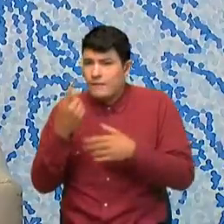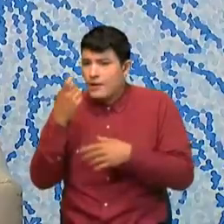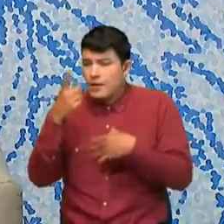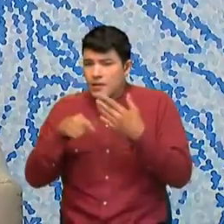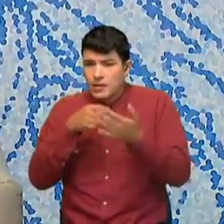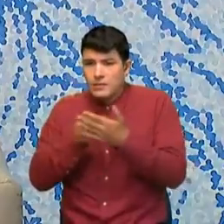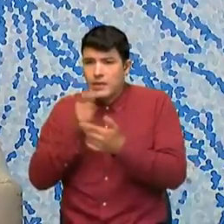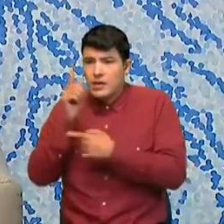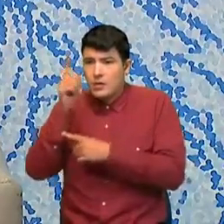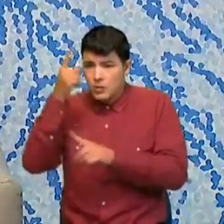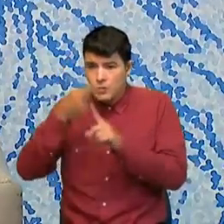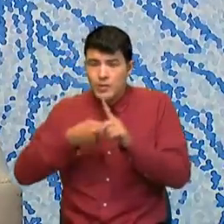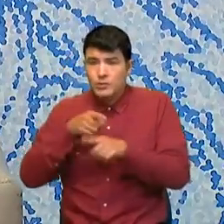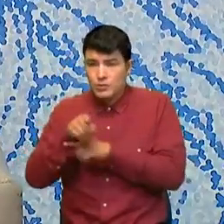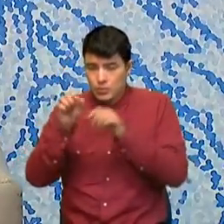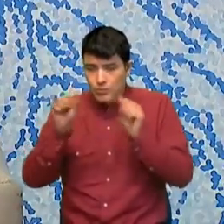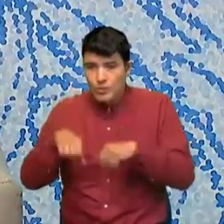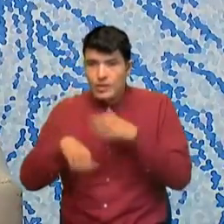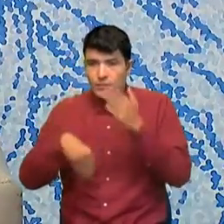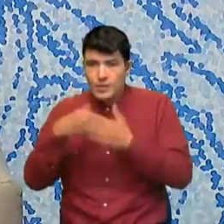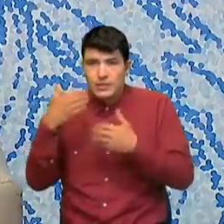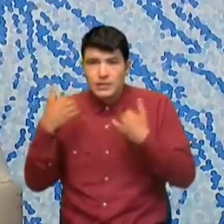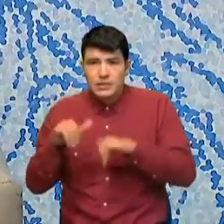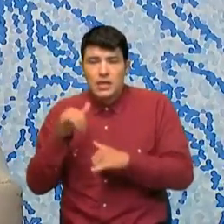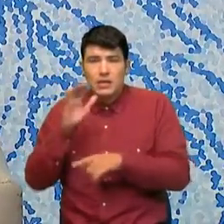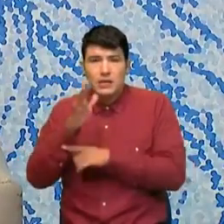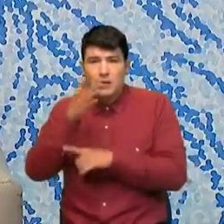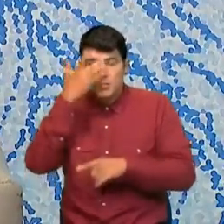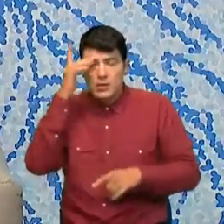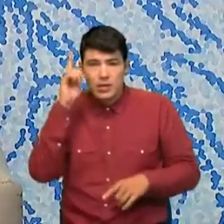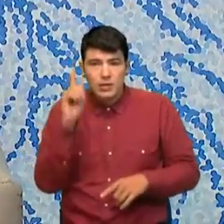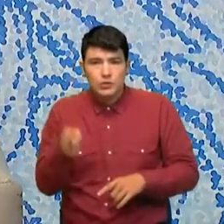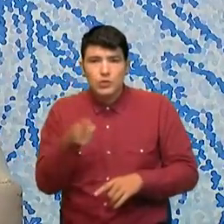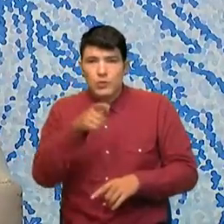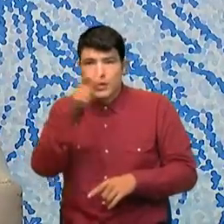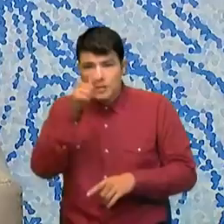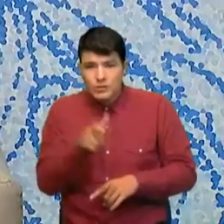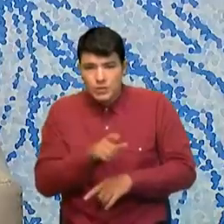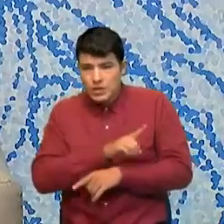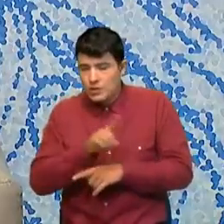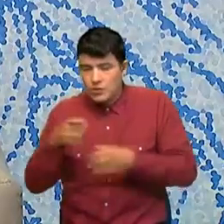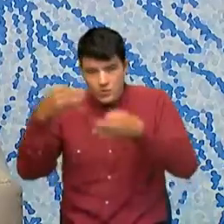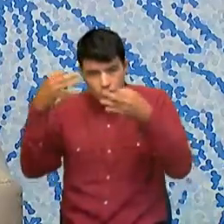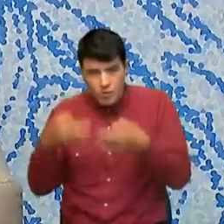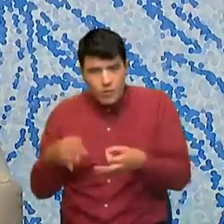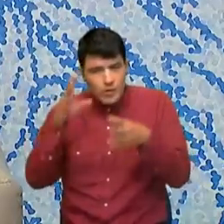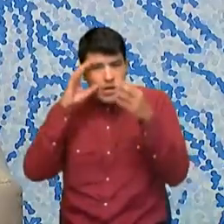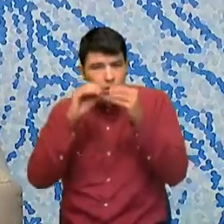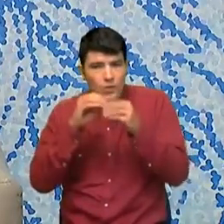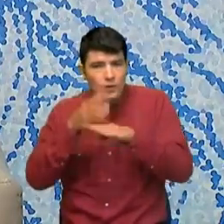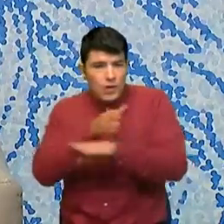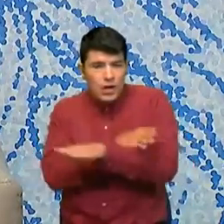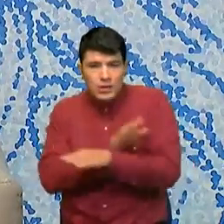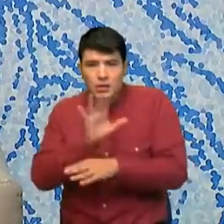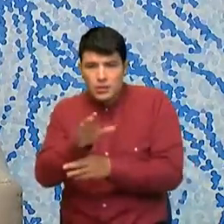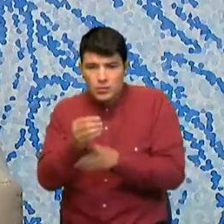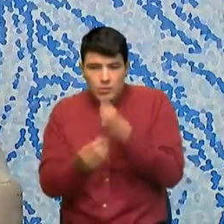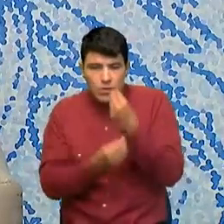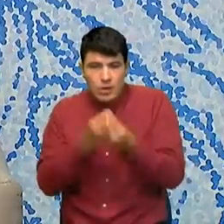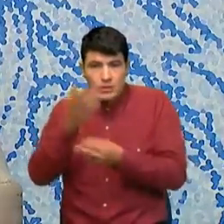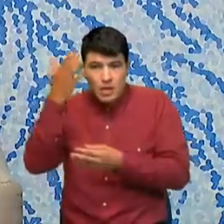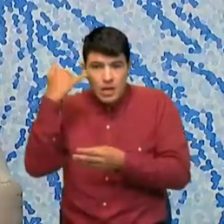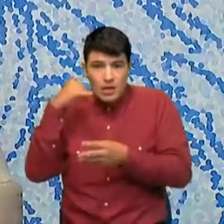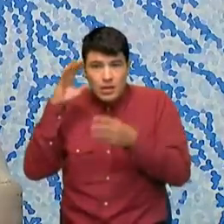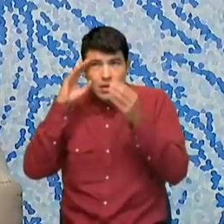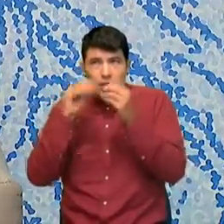iniciar el proceso ejecutivo, porque de entrada él está incumpliendo con el acuerdo que ustedes hicieron, y los acuerdos que se